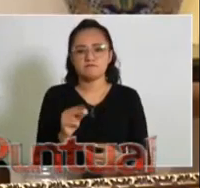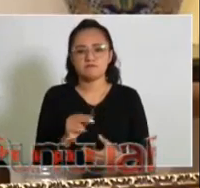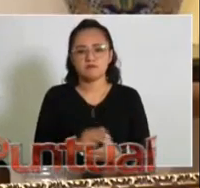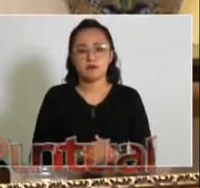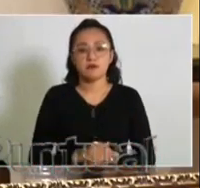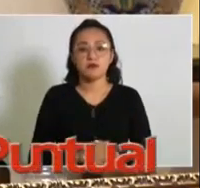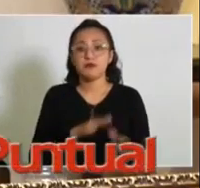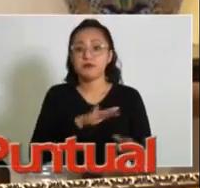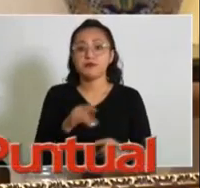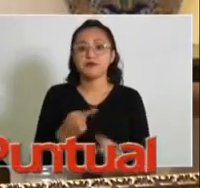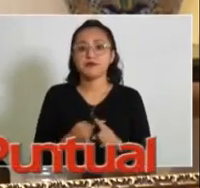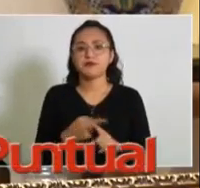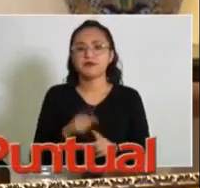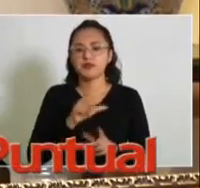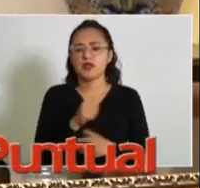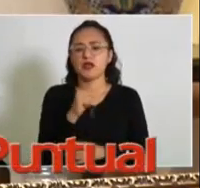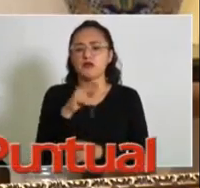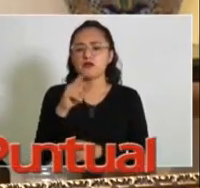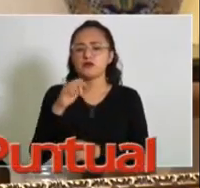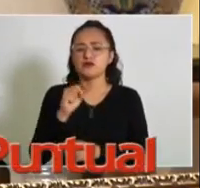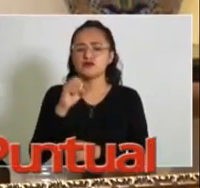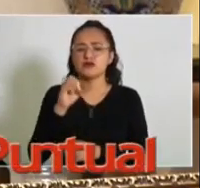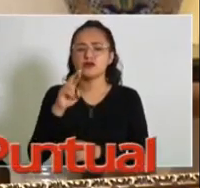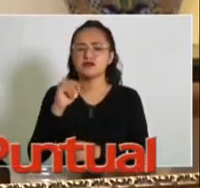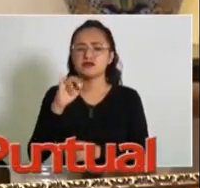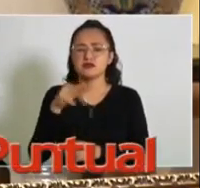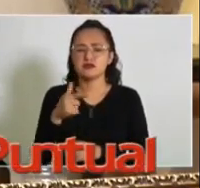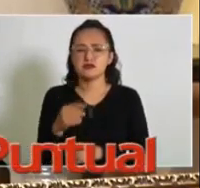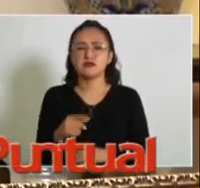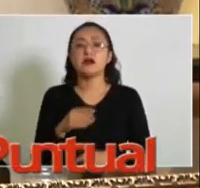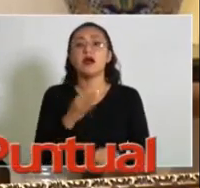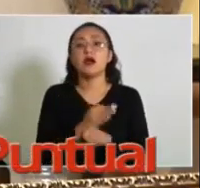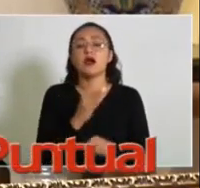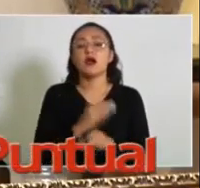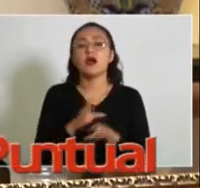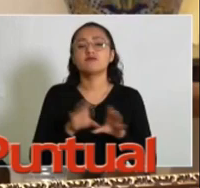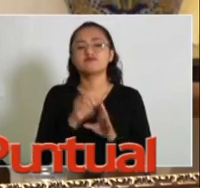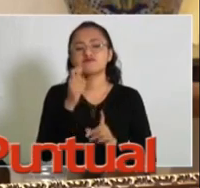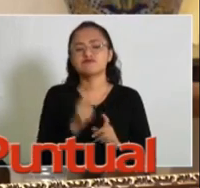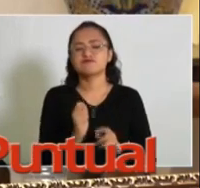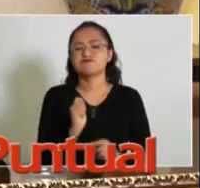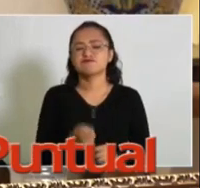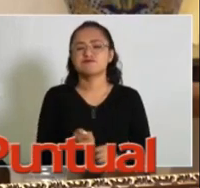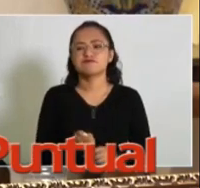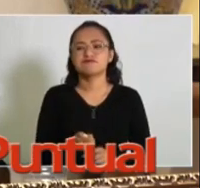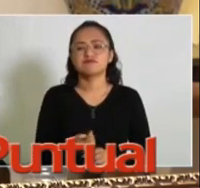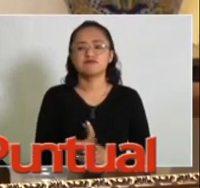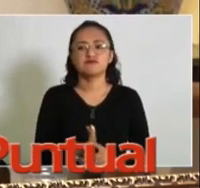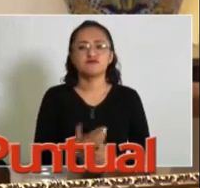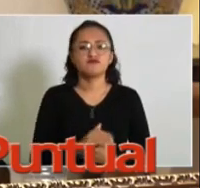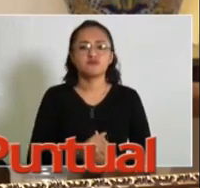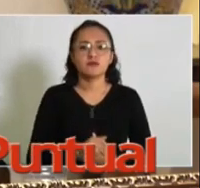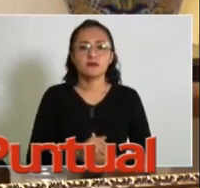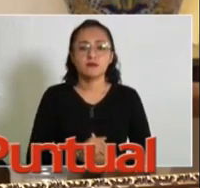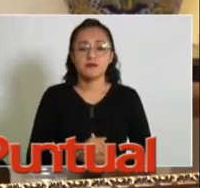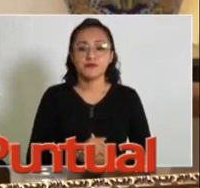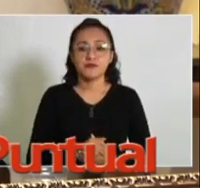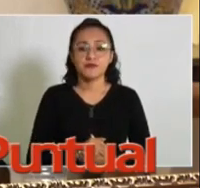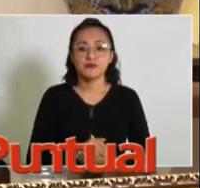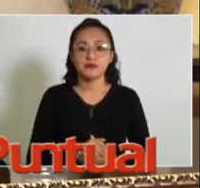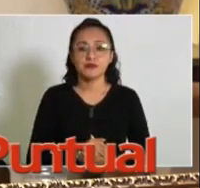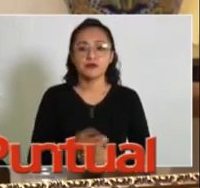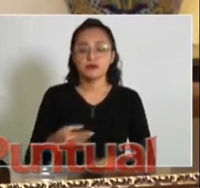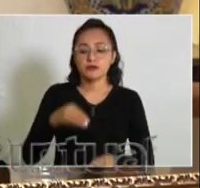y respecto al outsourcing de esta figura es una figura qué se